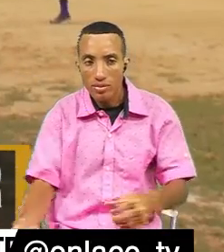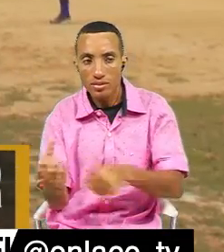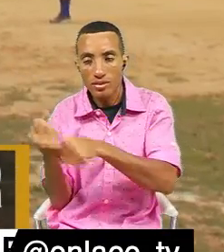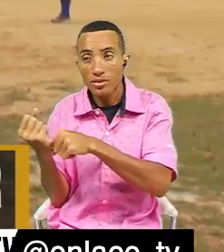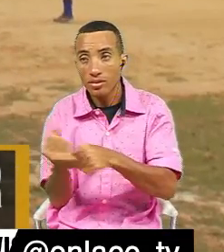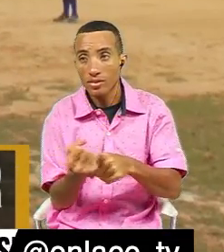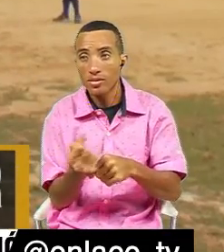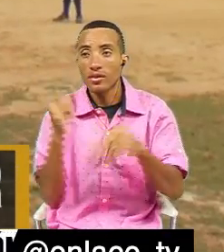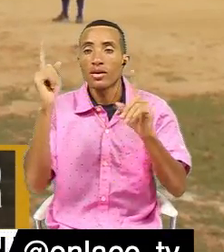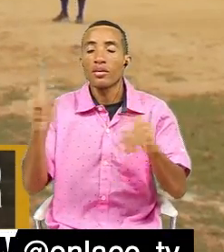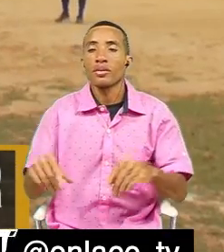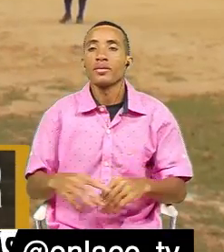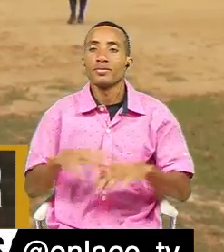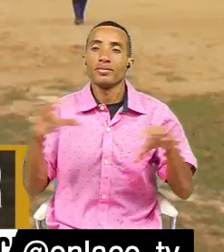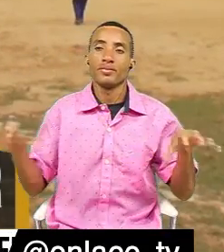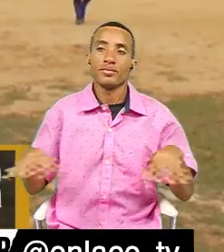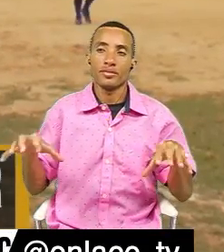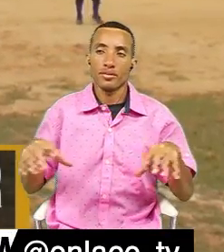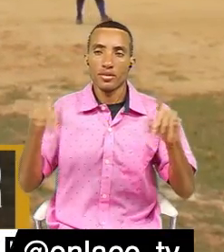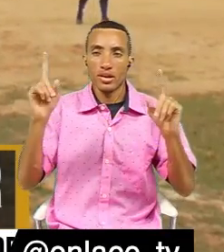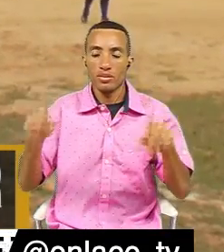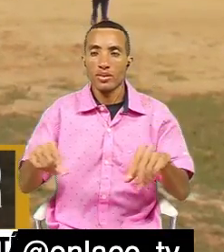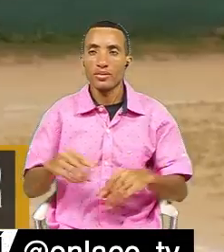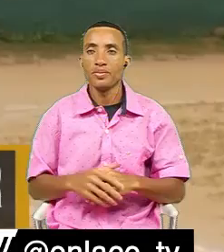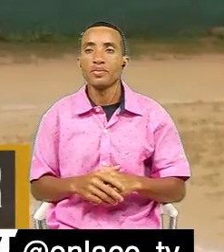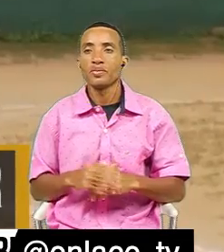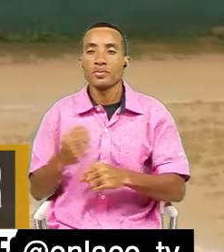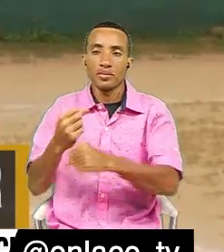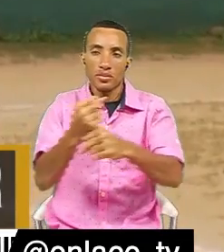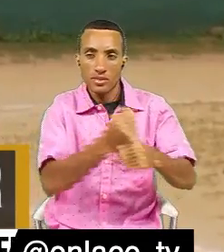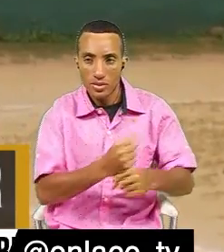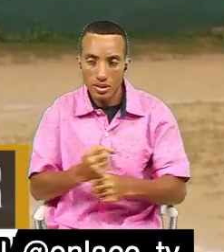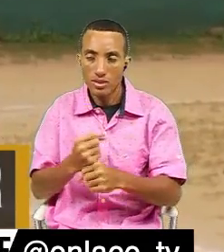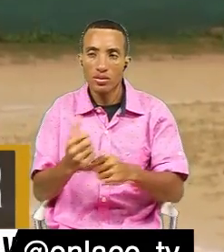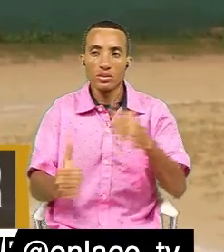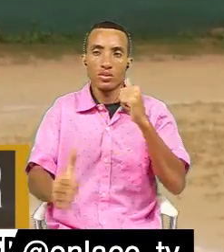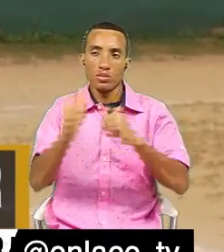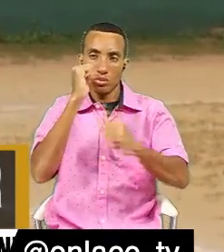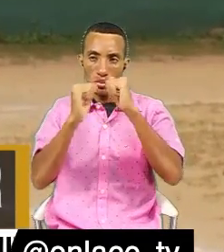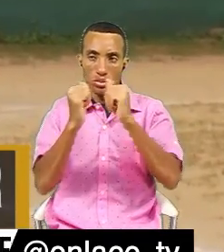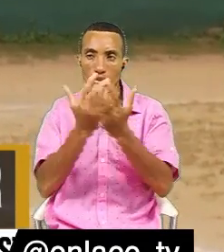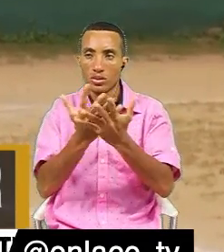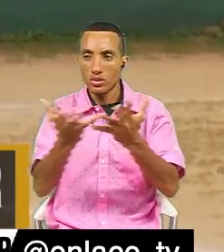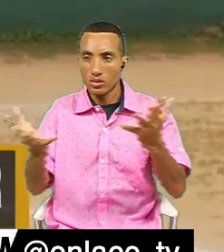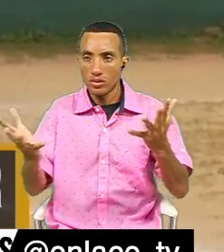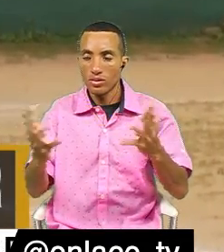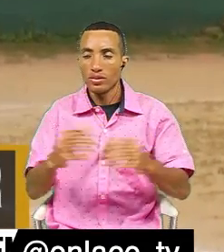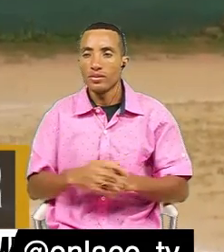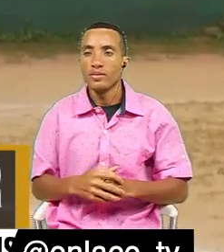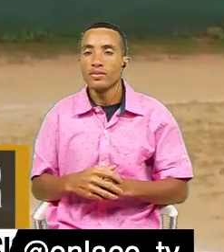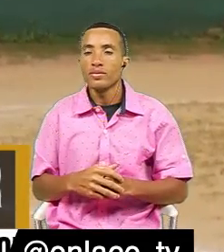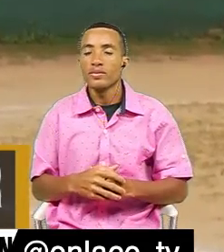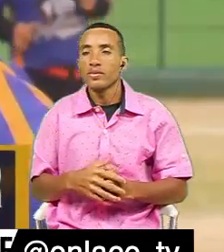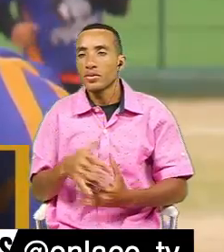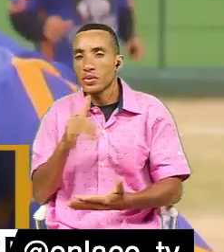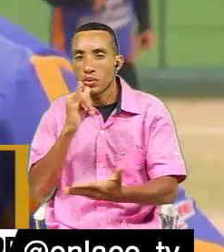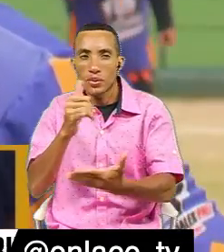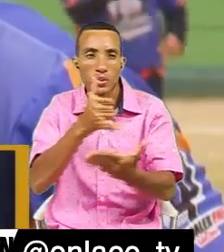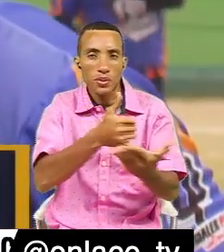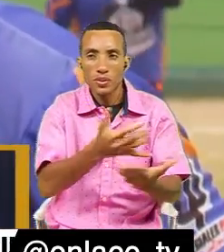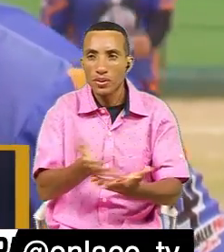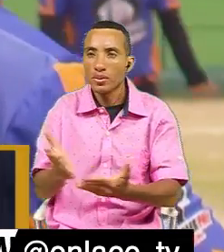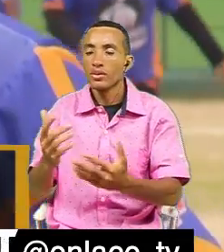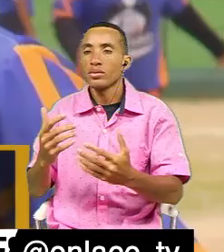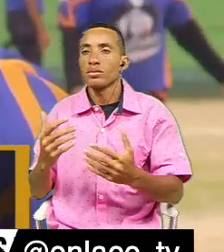Y también tenemos eventos, ese día también habrá sancocho, bebidas,